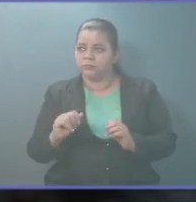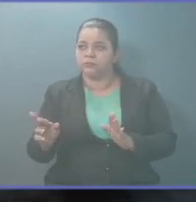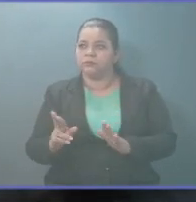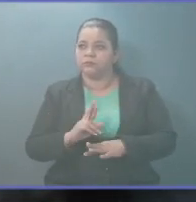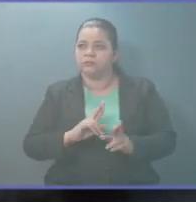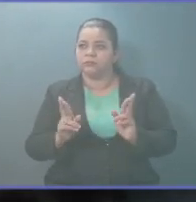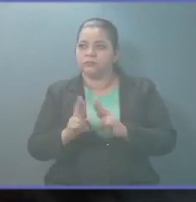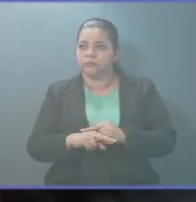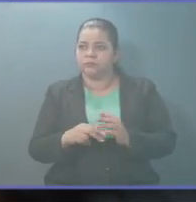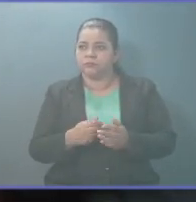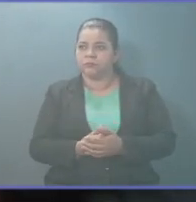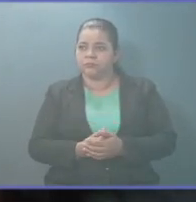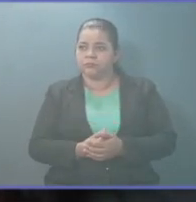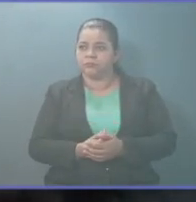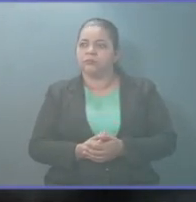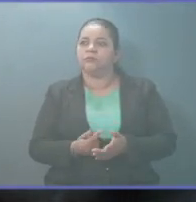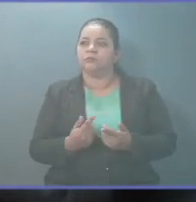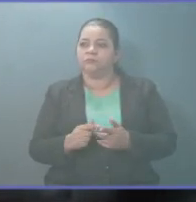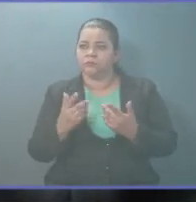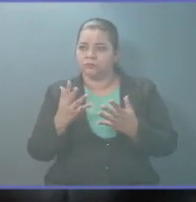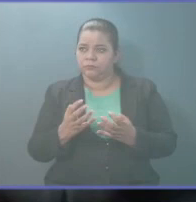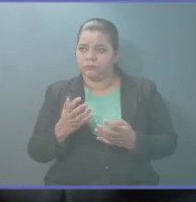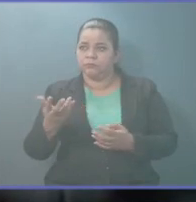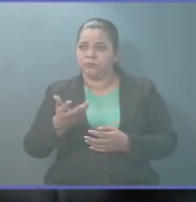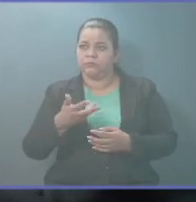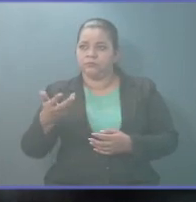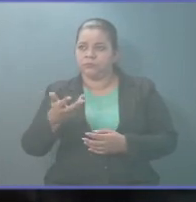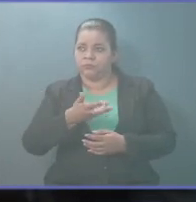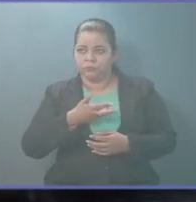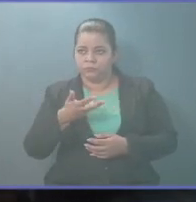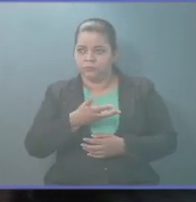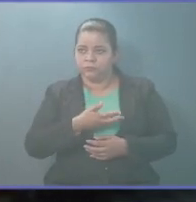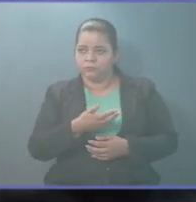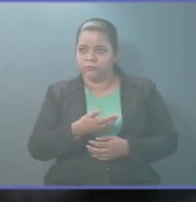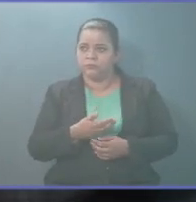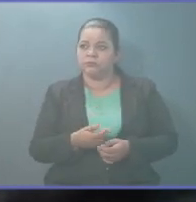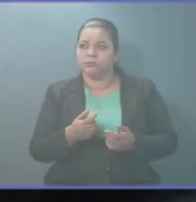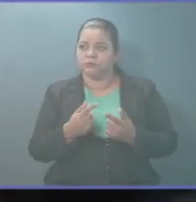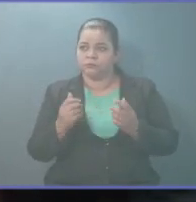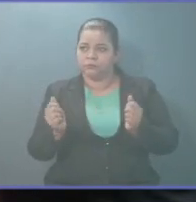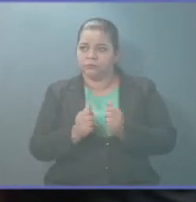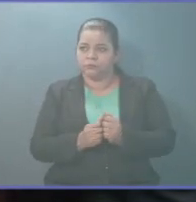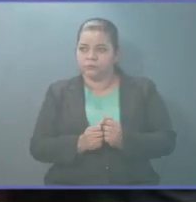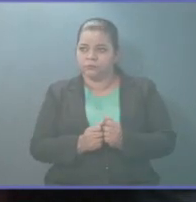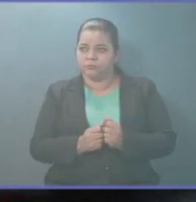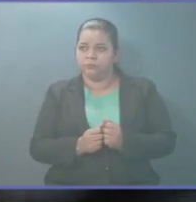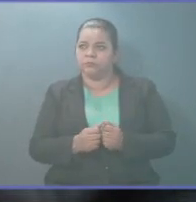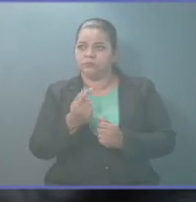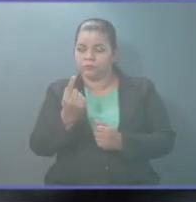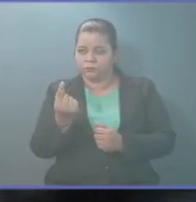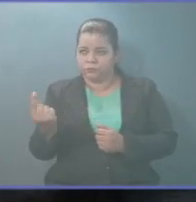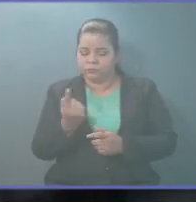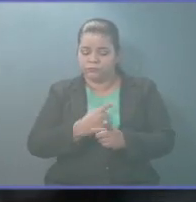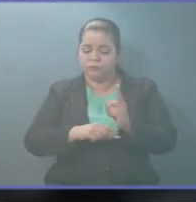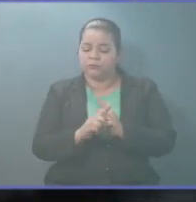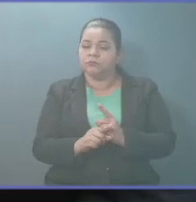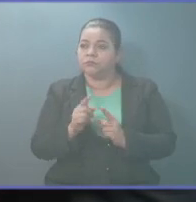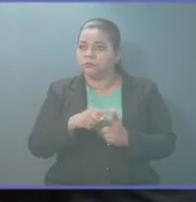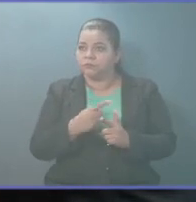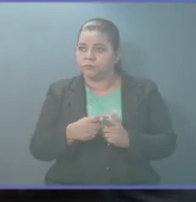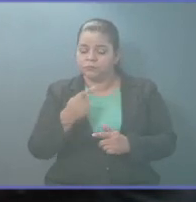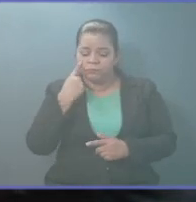quién? Si solo del titular o solo o también de los suplentes, o sea, quedaba ese